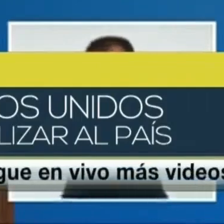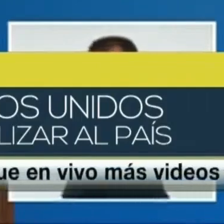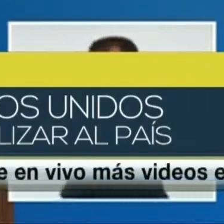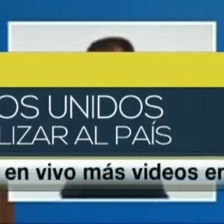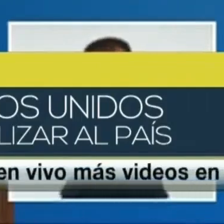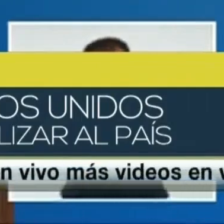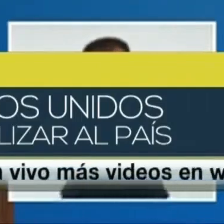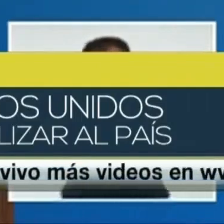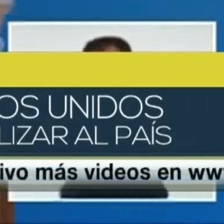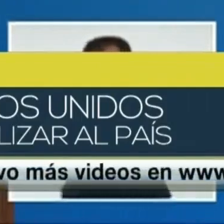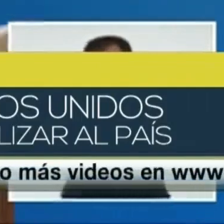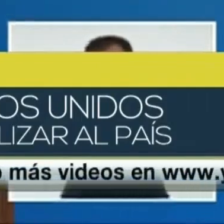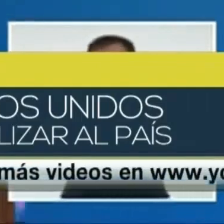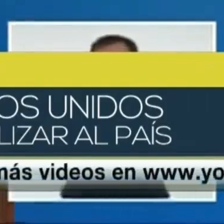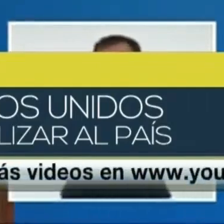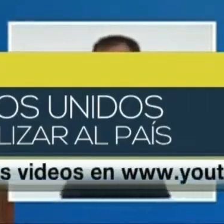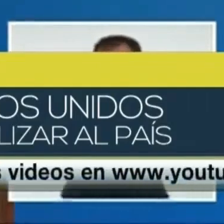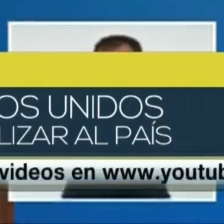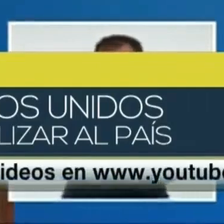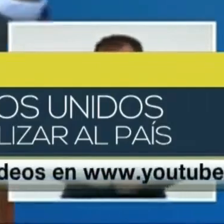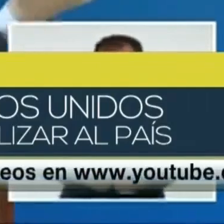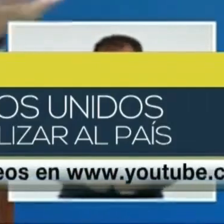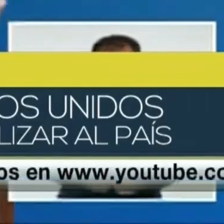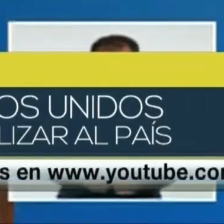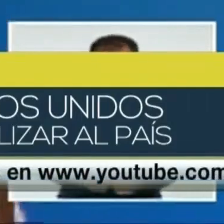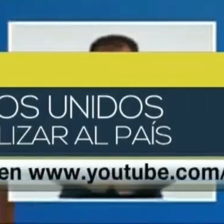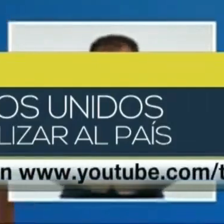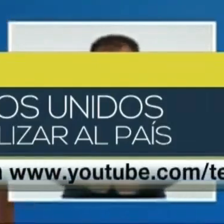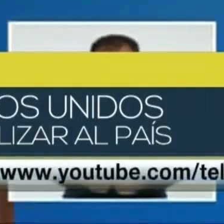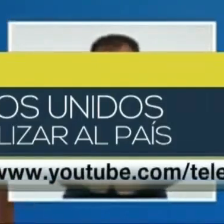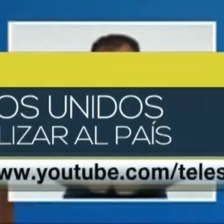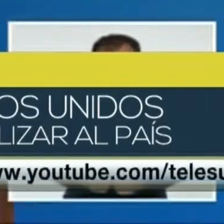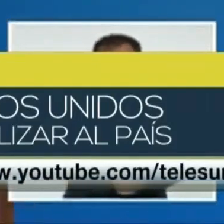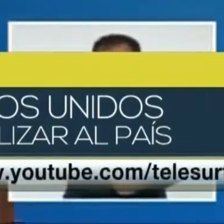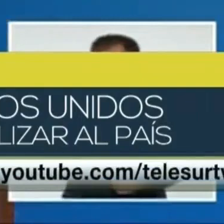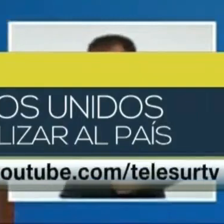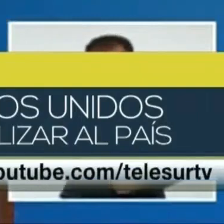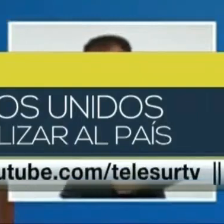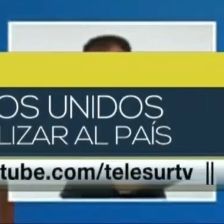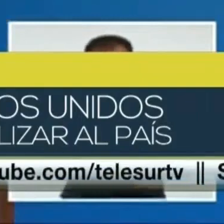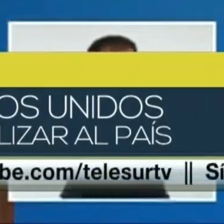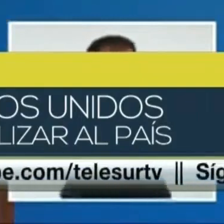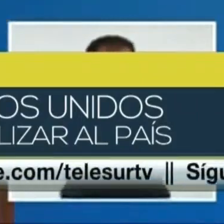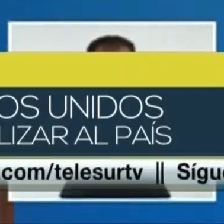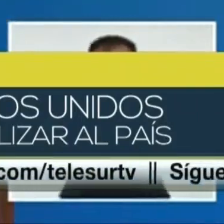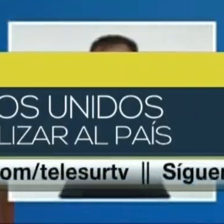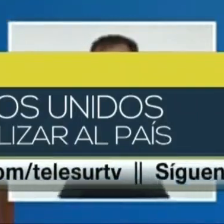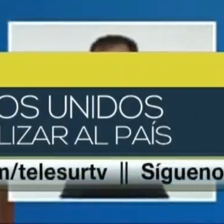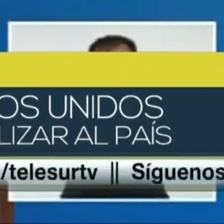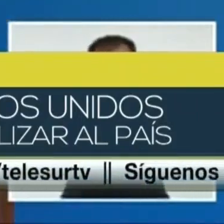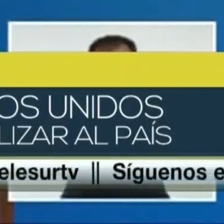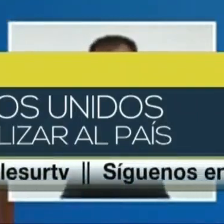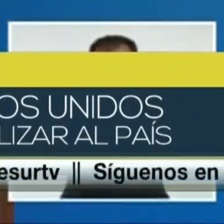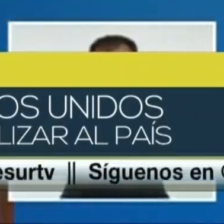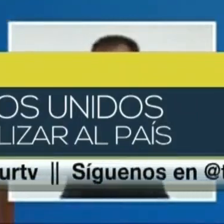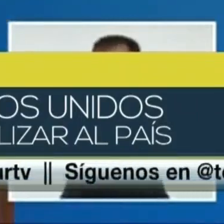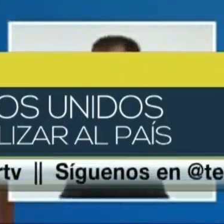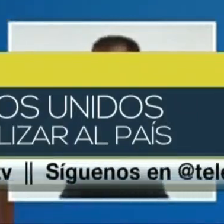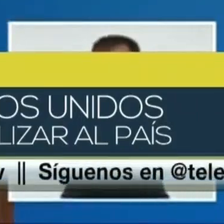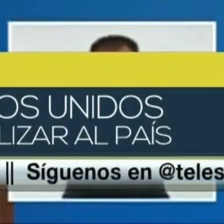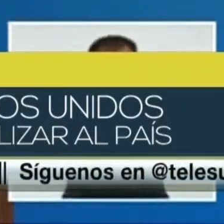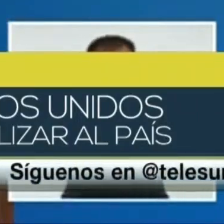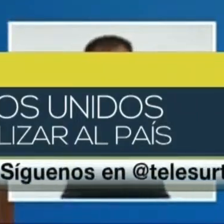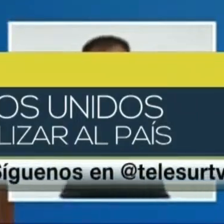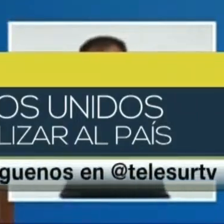no es en modo alguno bilateral, sino que atañe a la comunidad internacional, atañe al derecho de una